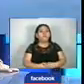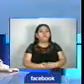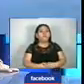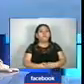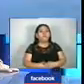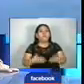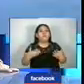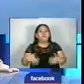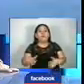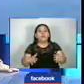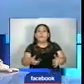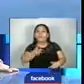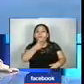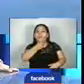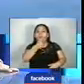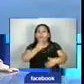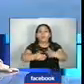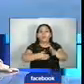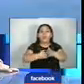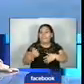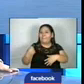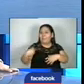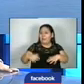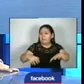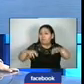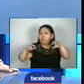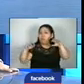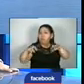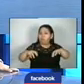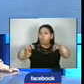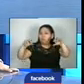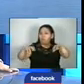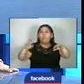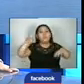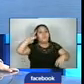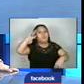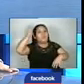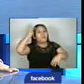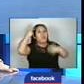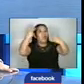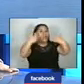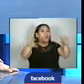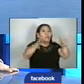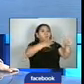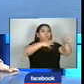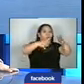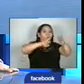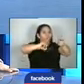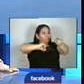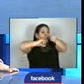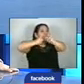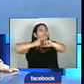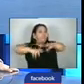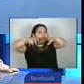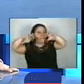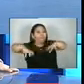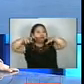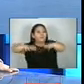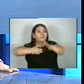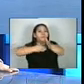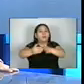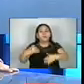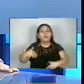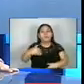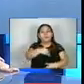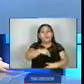Iniciamos con los hechos, las lluvias de las últimas horas son parte de la transición a la época de invierno, según datos revelados por el ministro de medio